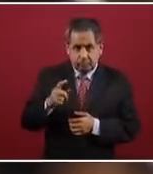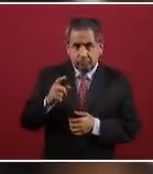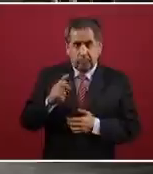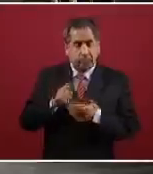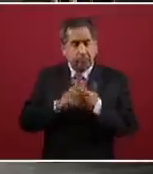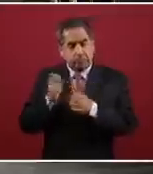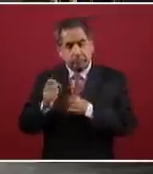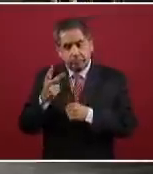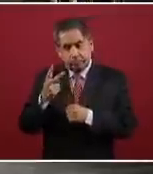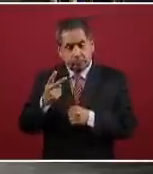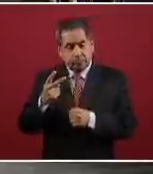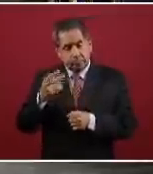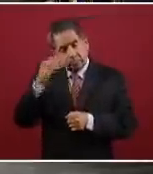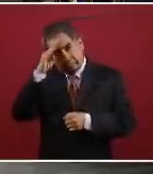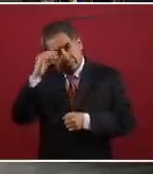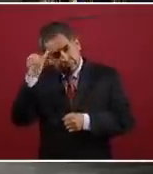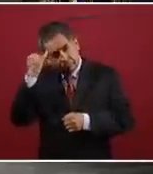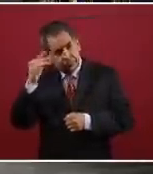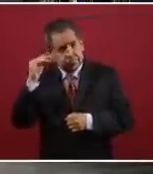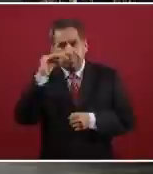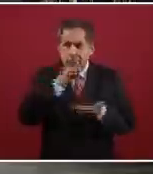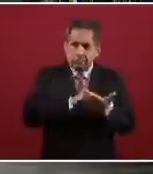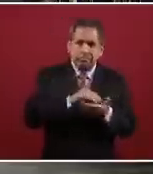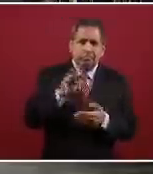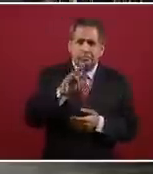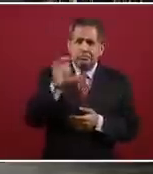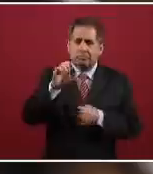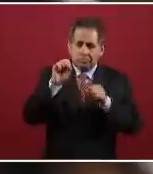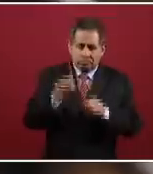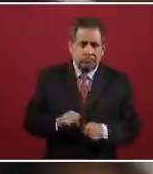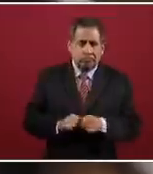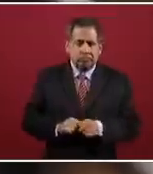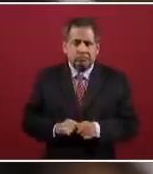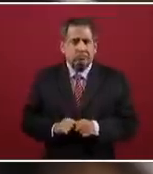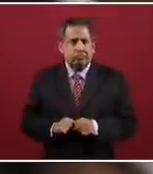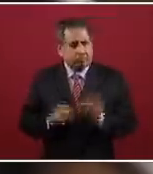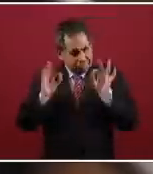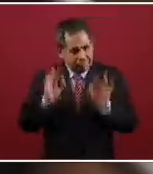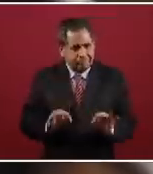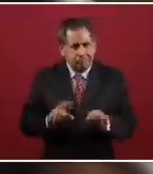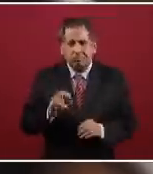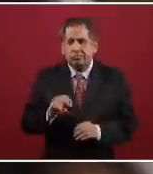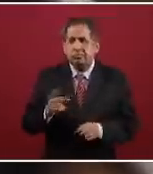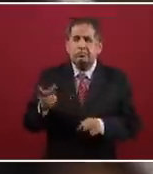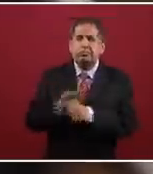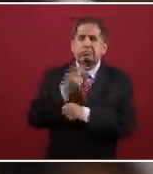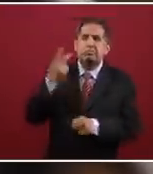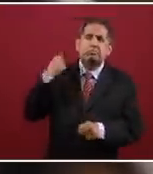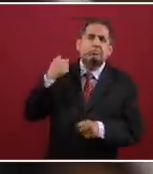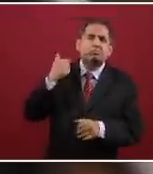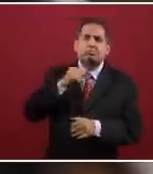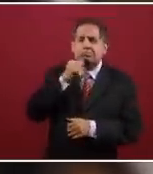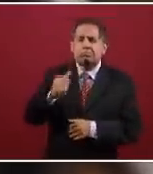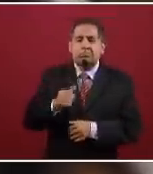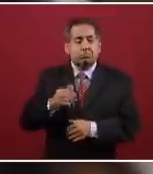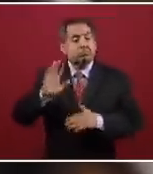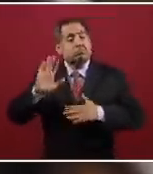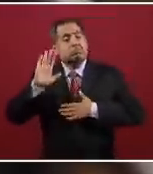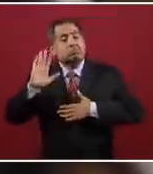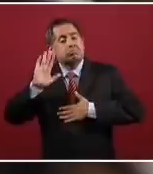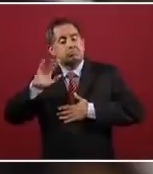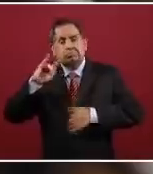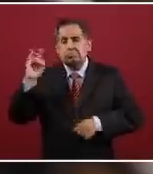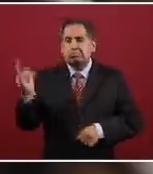piensen inversiones en Baja California Sur, pues estas se den y no nos pase lo que ha pasado en Baja California Sur en la historia, de que se prometen